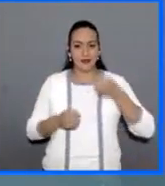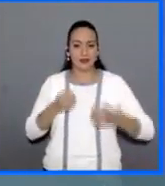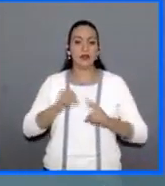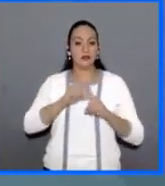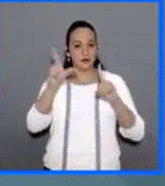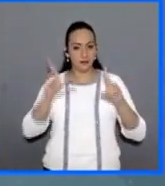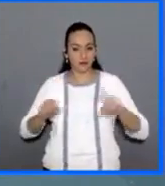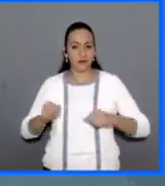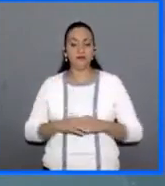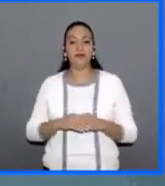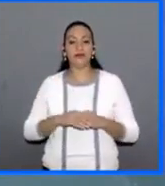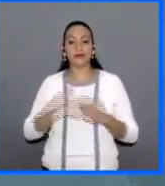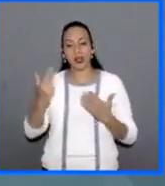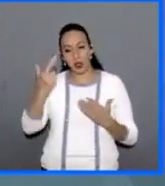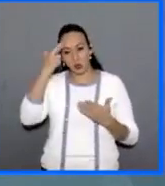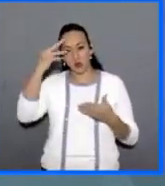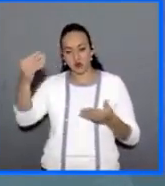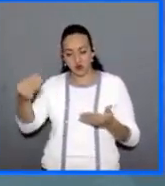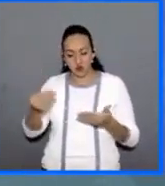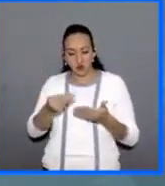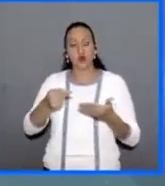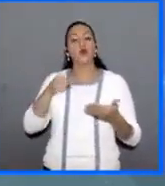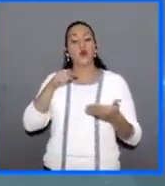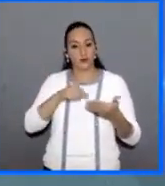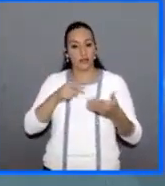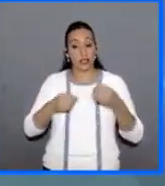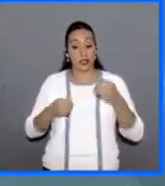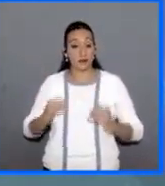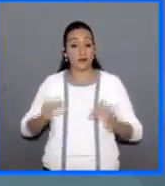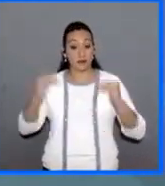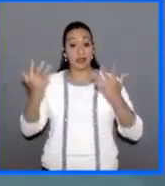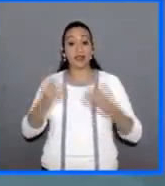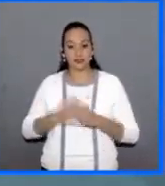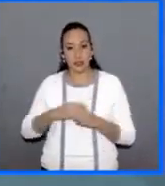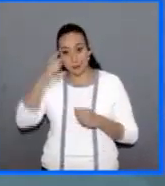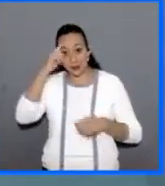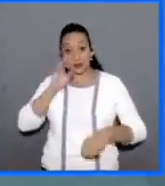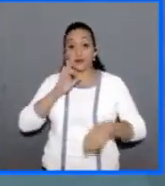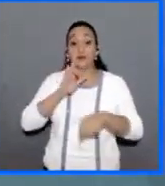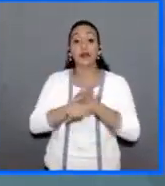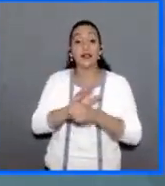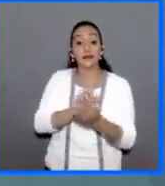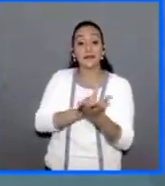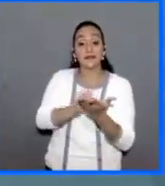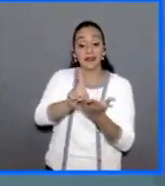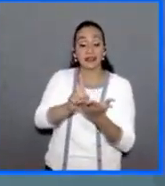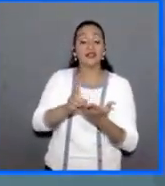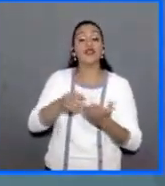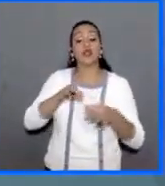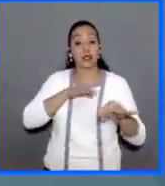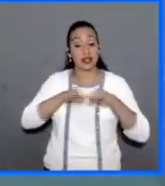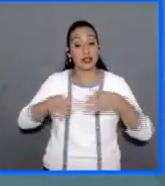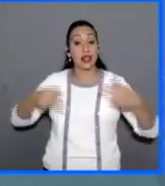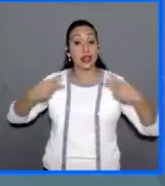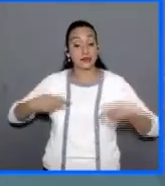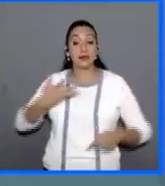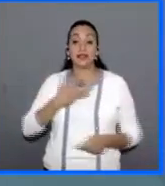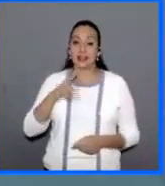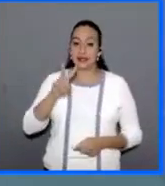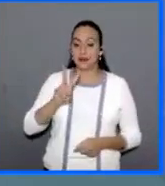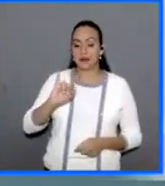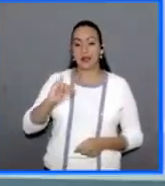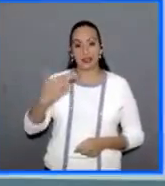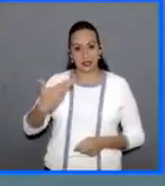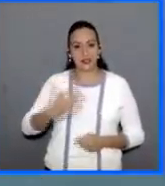una resolución del máximo tribunal para garantizar los derechos laborales de las personas que viven con VIH. En el